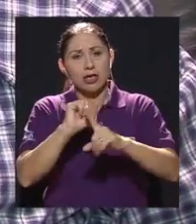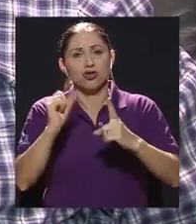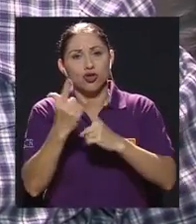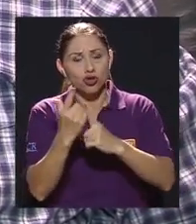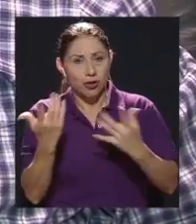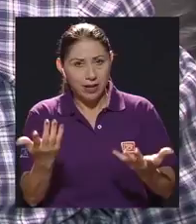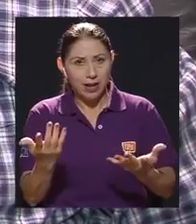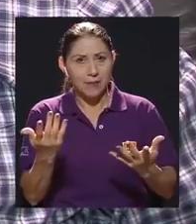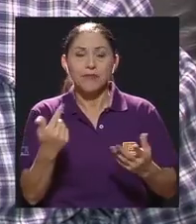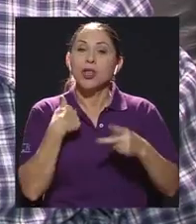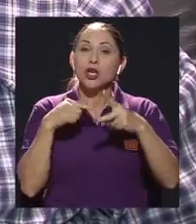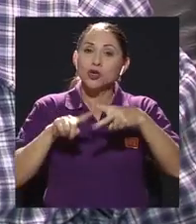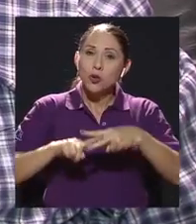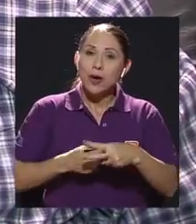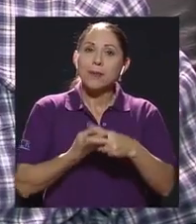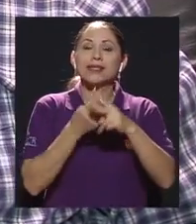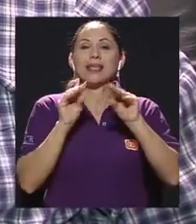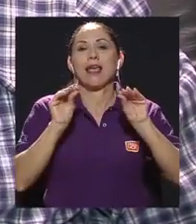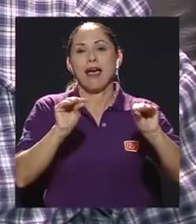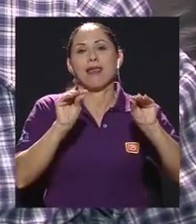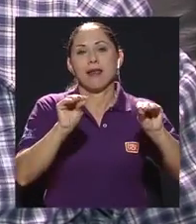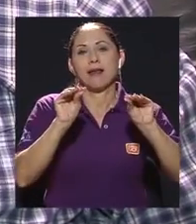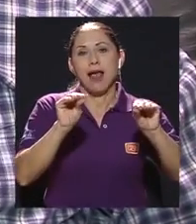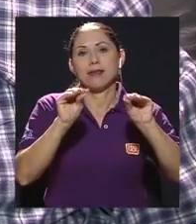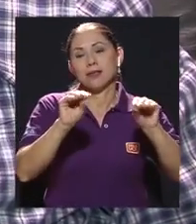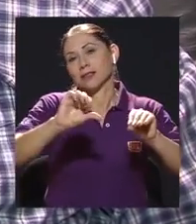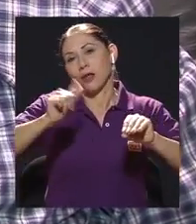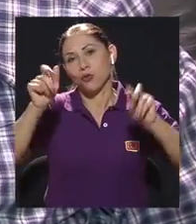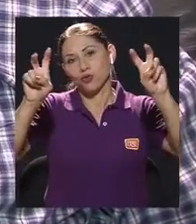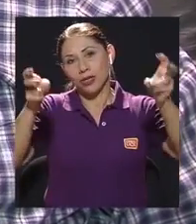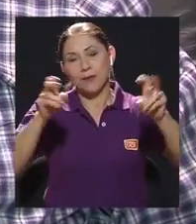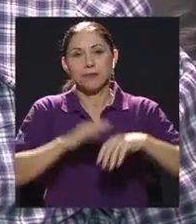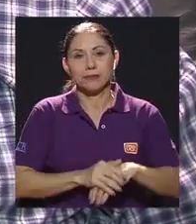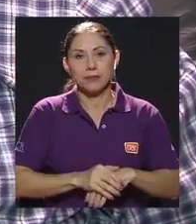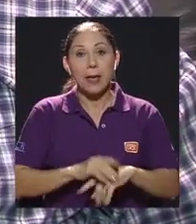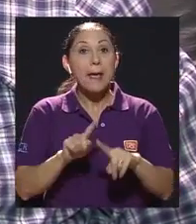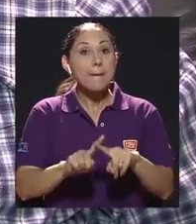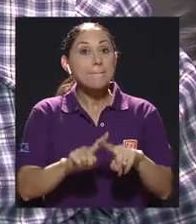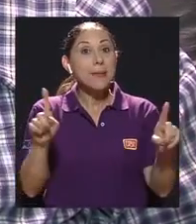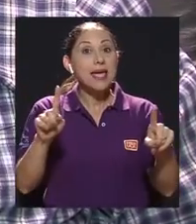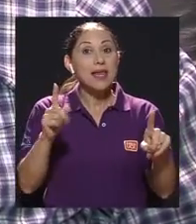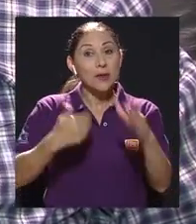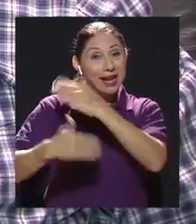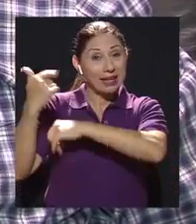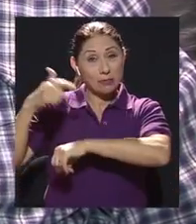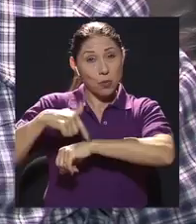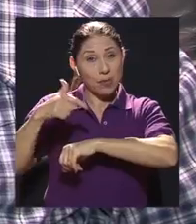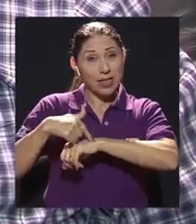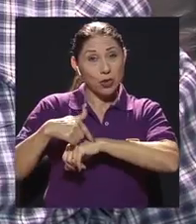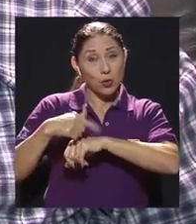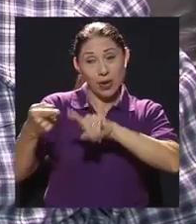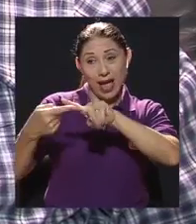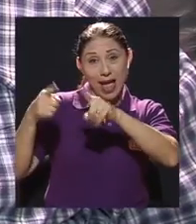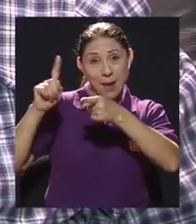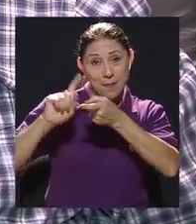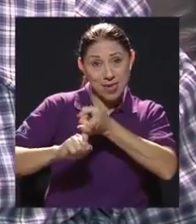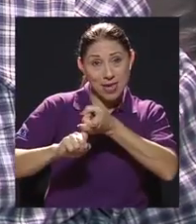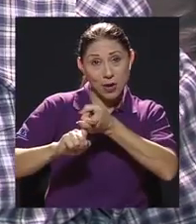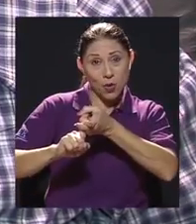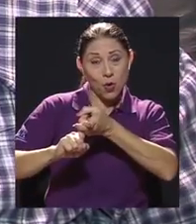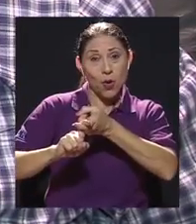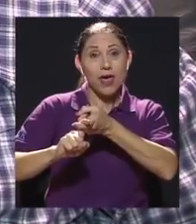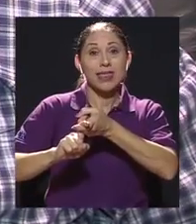Y empecé a dar clases, como le he contado, de otros temas. Pero en eso me contactó un amigo de